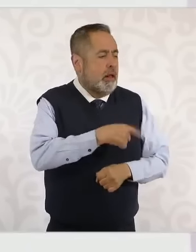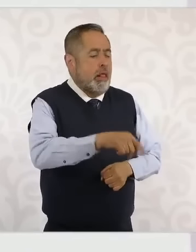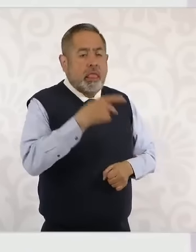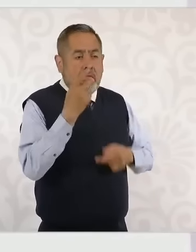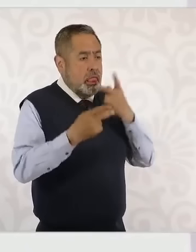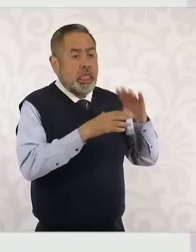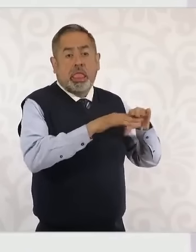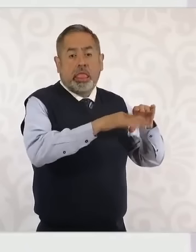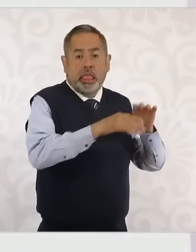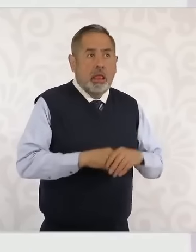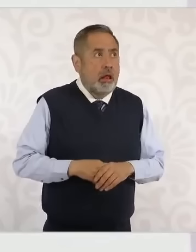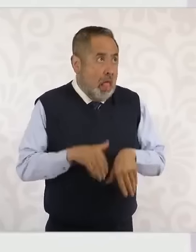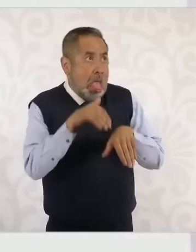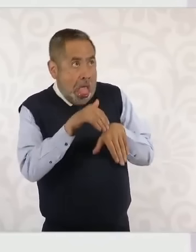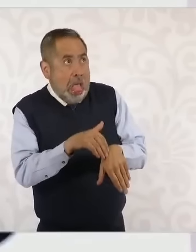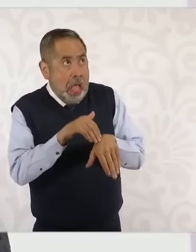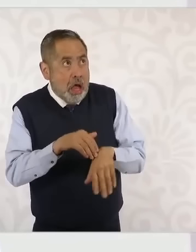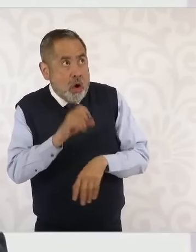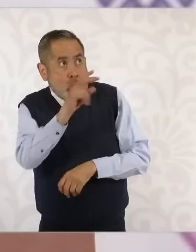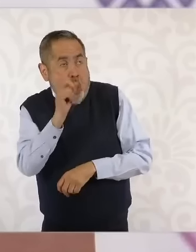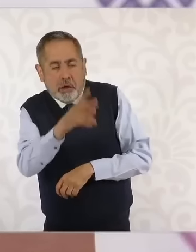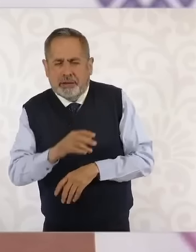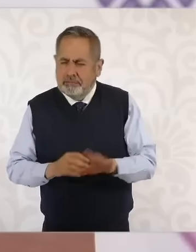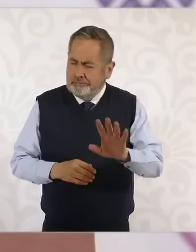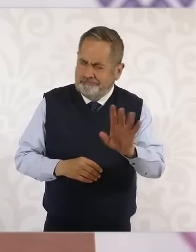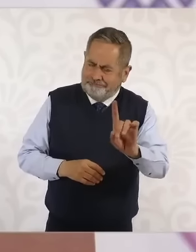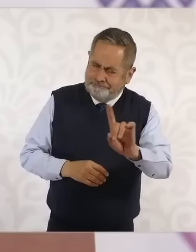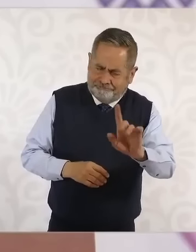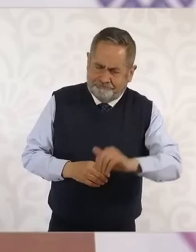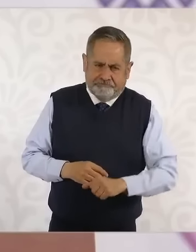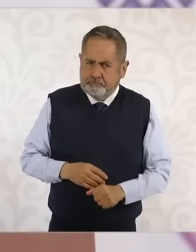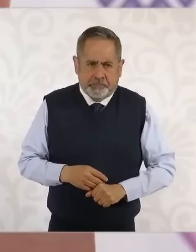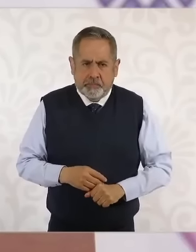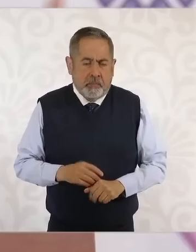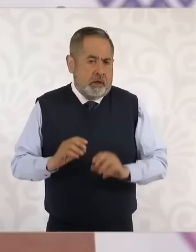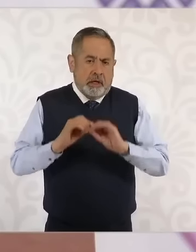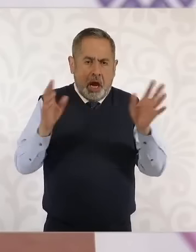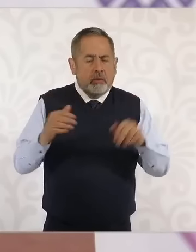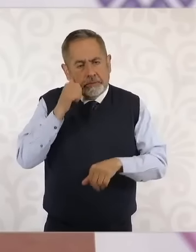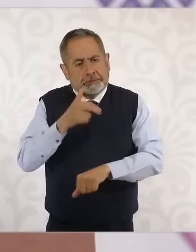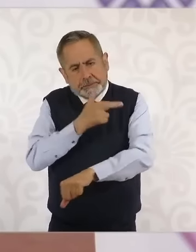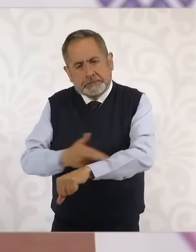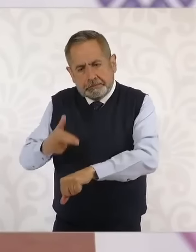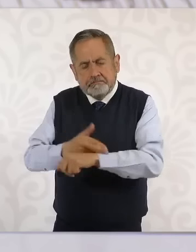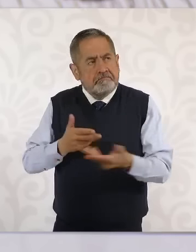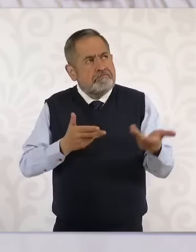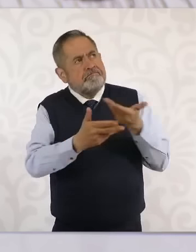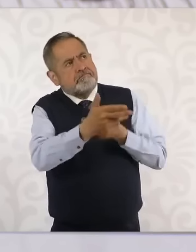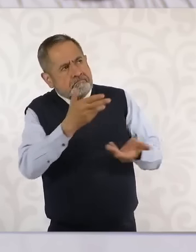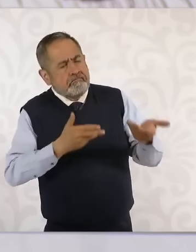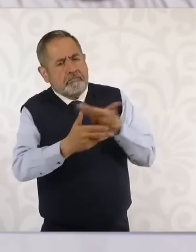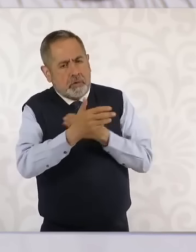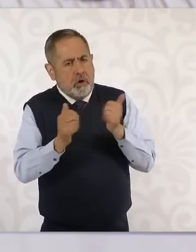se entregó porque hay que quedar bien, porque obviamente es una relación de colaboración,